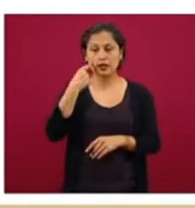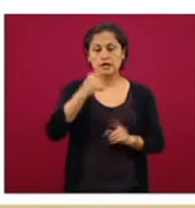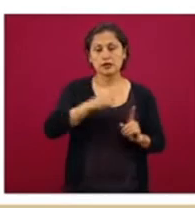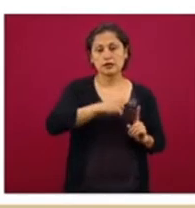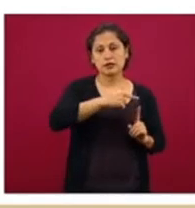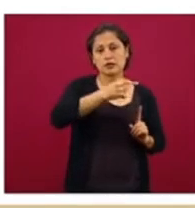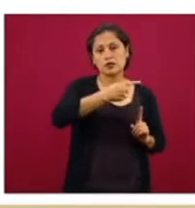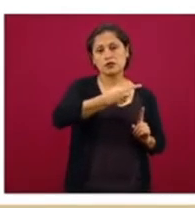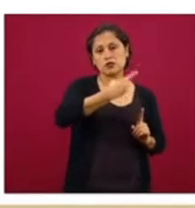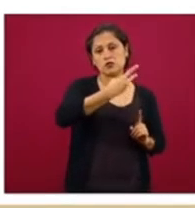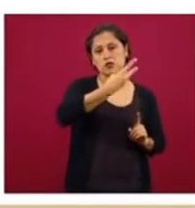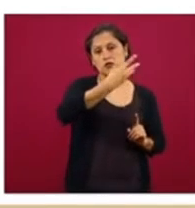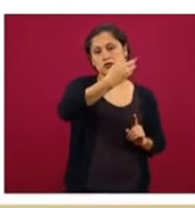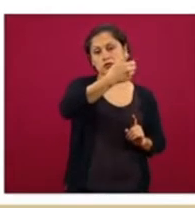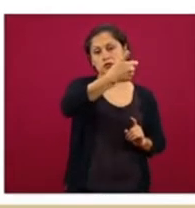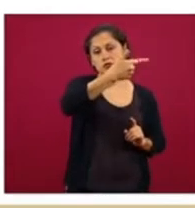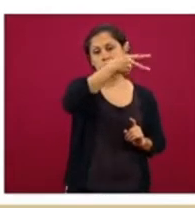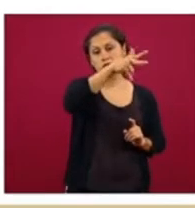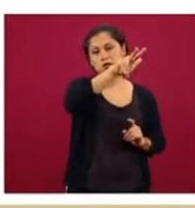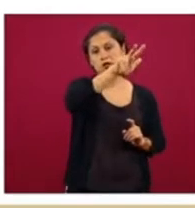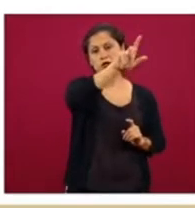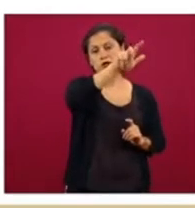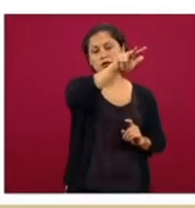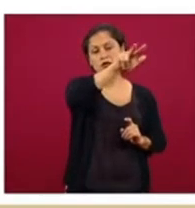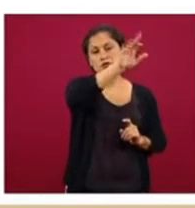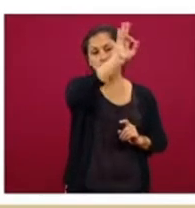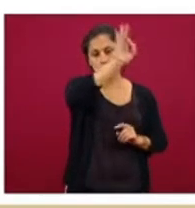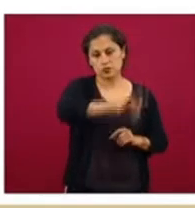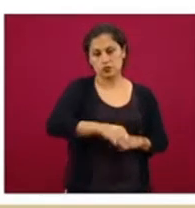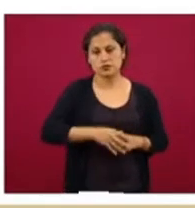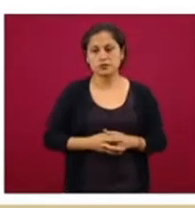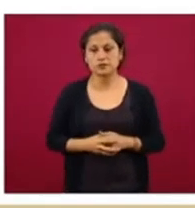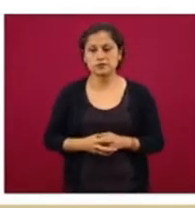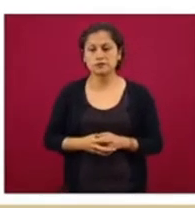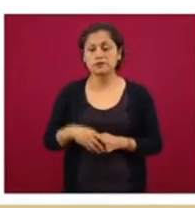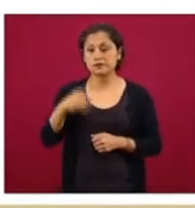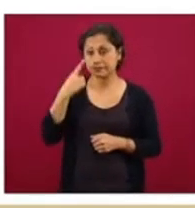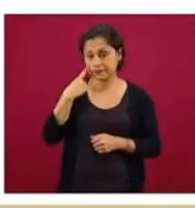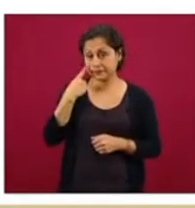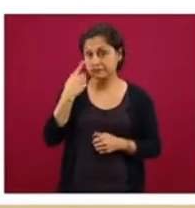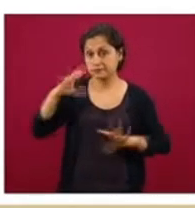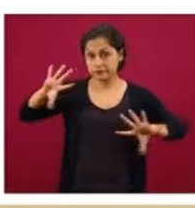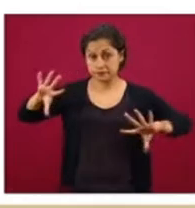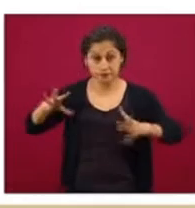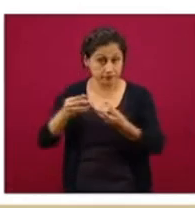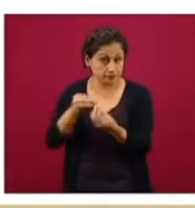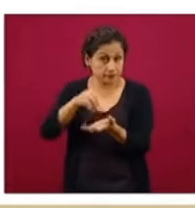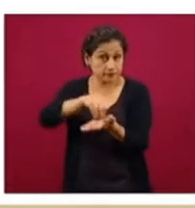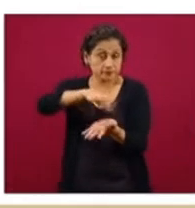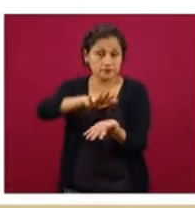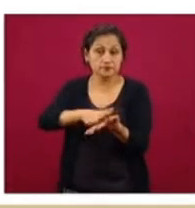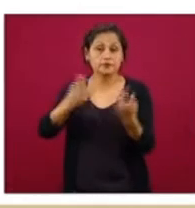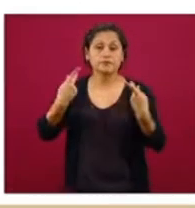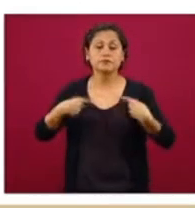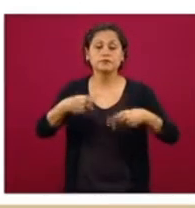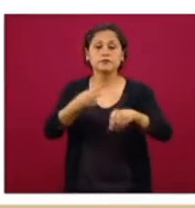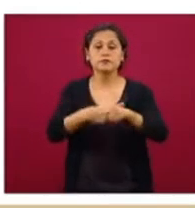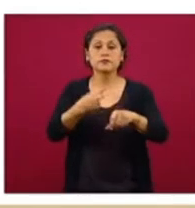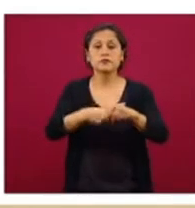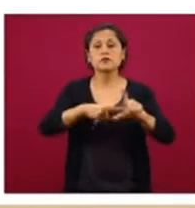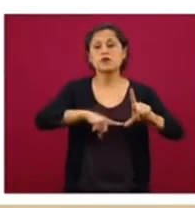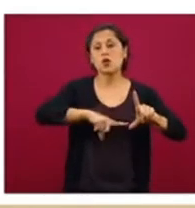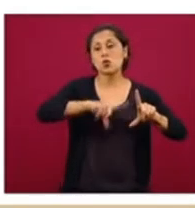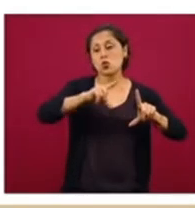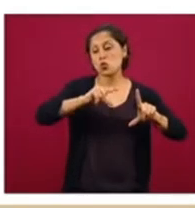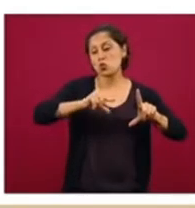8, 10, etcétera, hasta el 18%. Entonces, los casos totales estaban creciendo a un